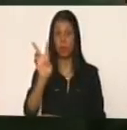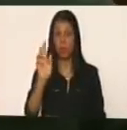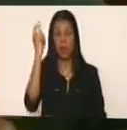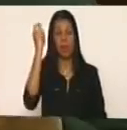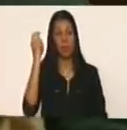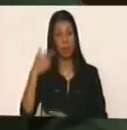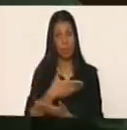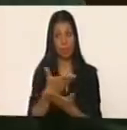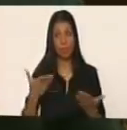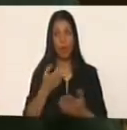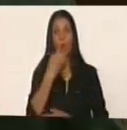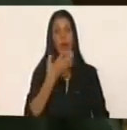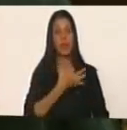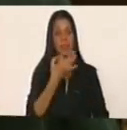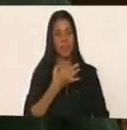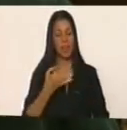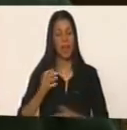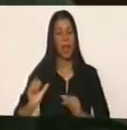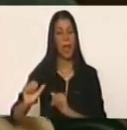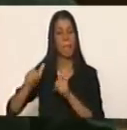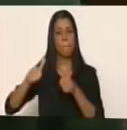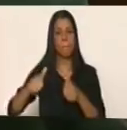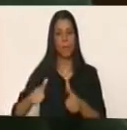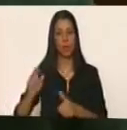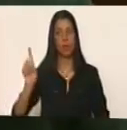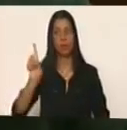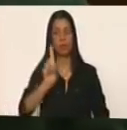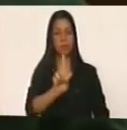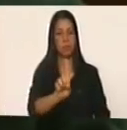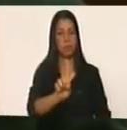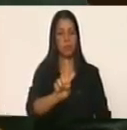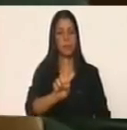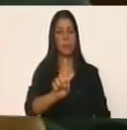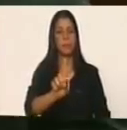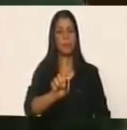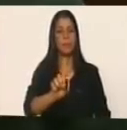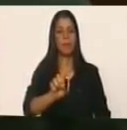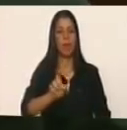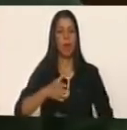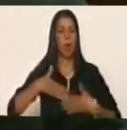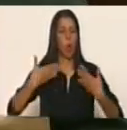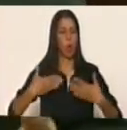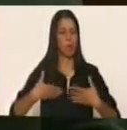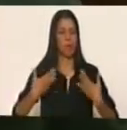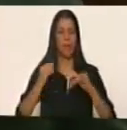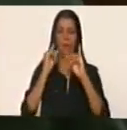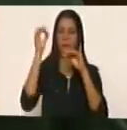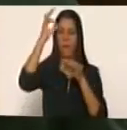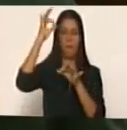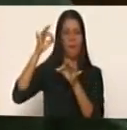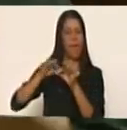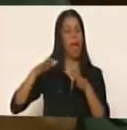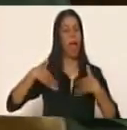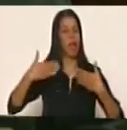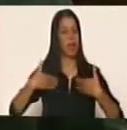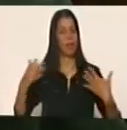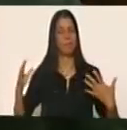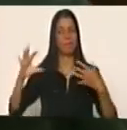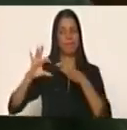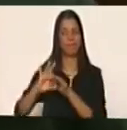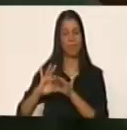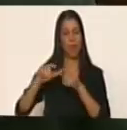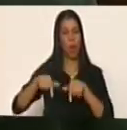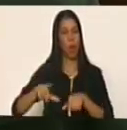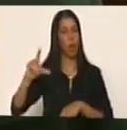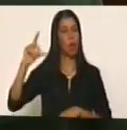Ante que todo, quisiera, bueno, iniciar esta intervención uniéndome con mucha devoción, fe y alegría a la conmemoración